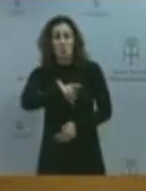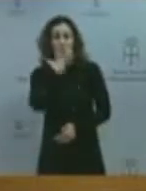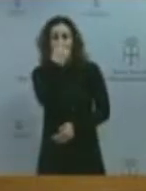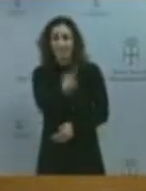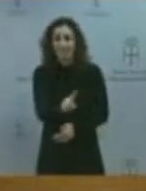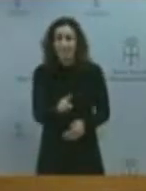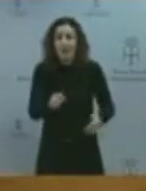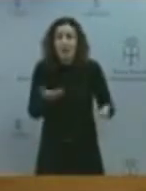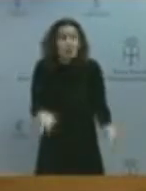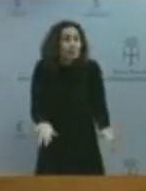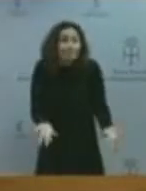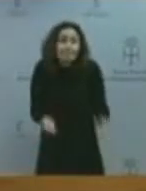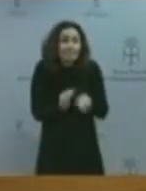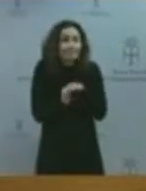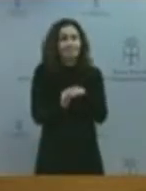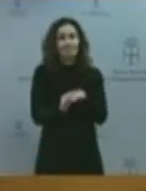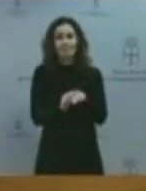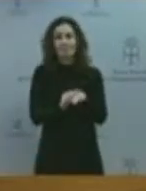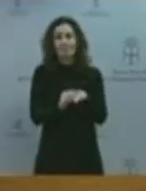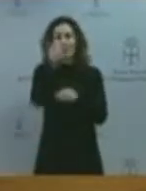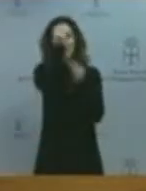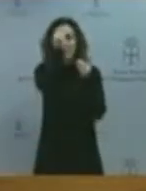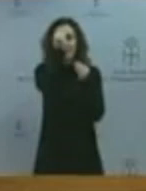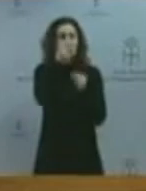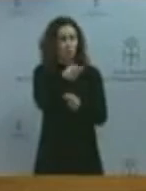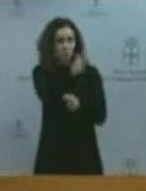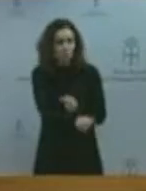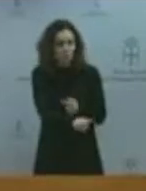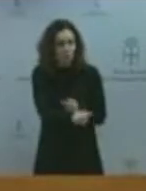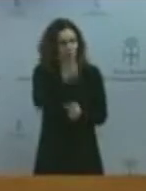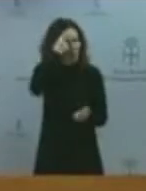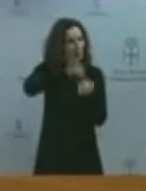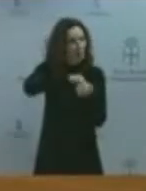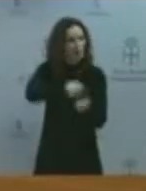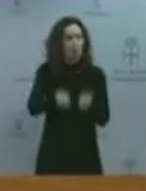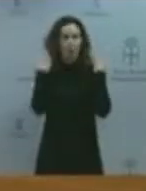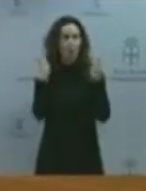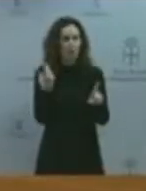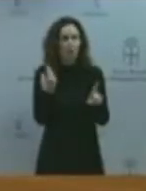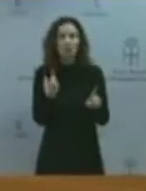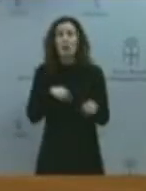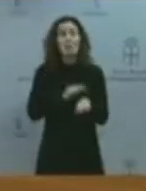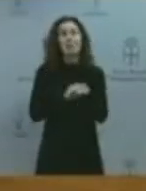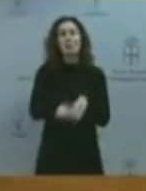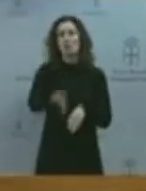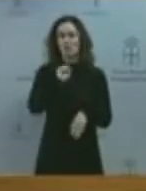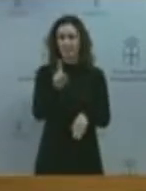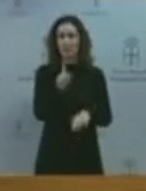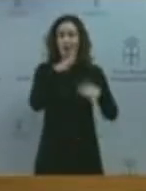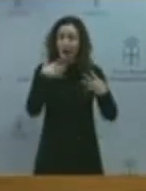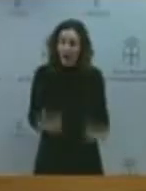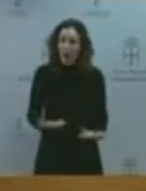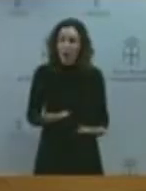puedo creer o pensar que usted tampoco lo entiende. Pues no lo entendemos. Pues entonces ahora yo le pido a la señora diputada